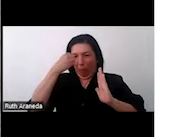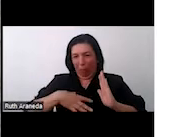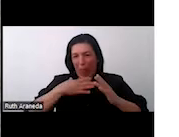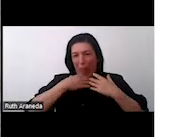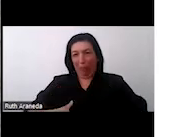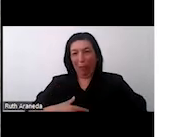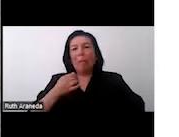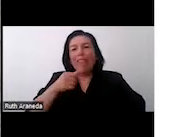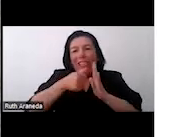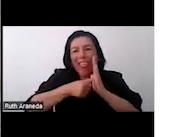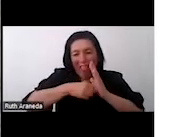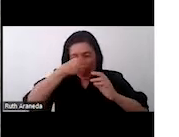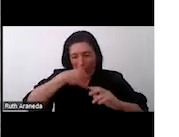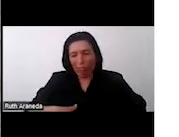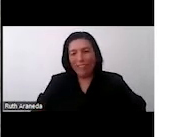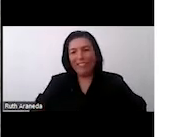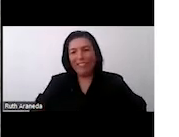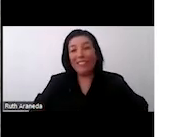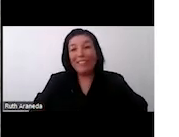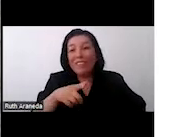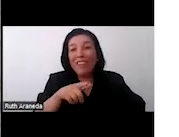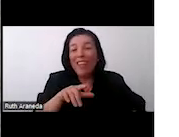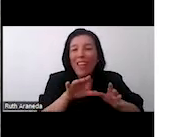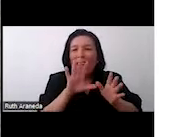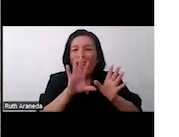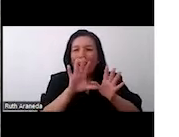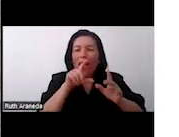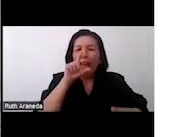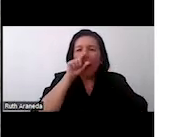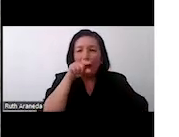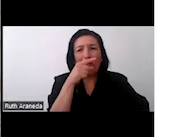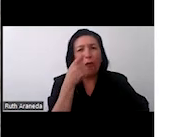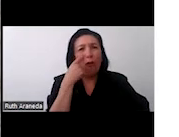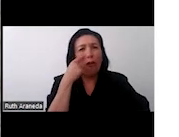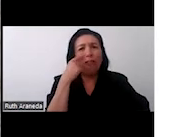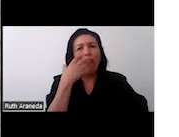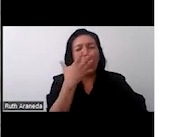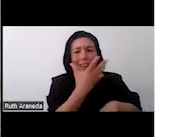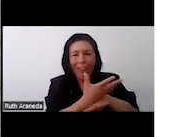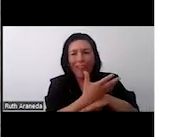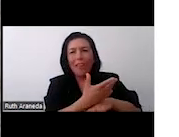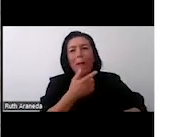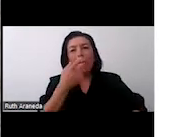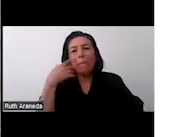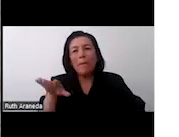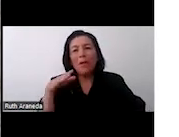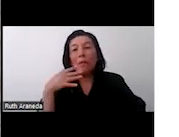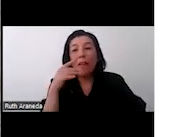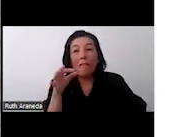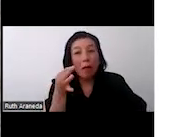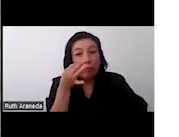pecho. Y esta ave la verdad es que es súper común de ver, pero hay que agudizar el